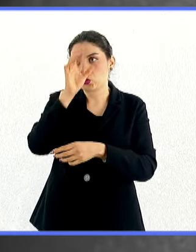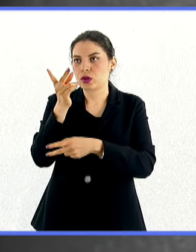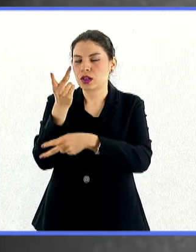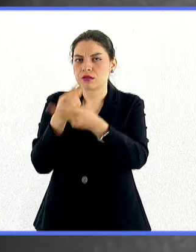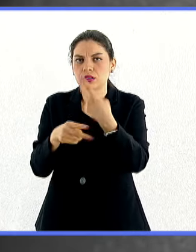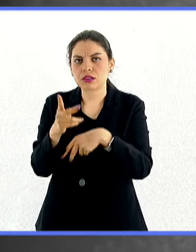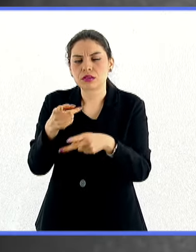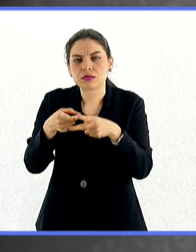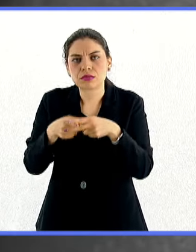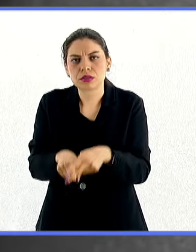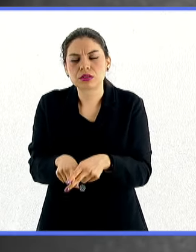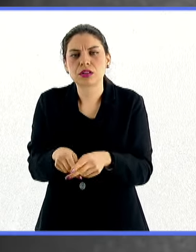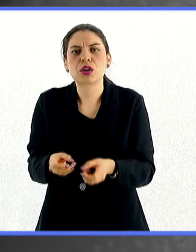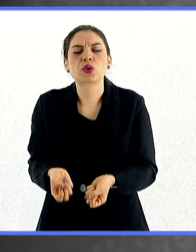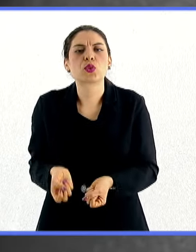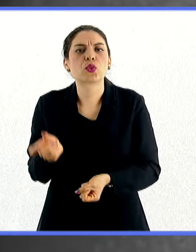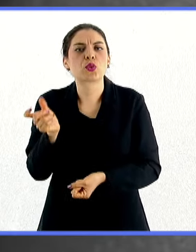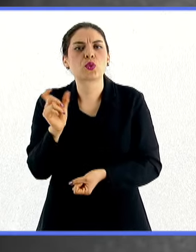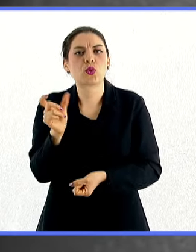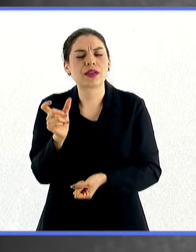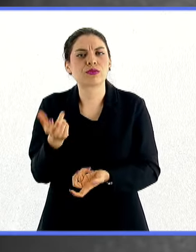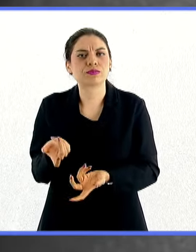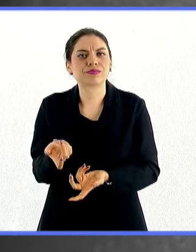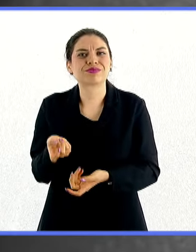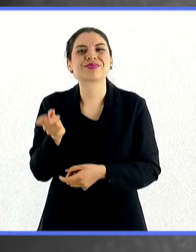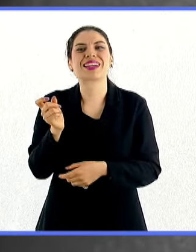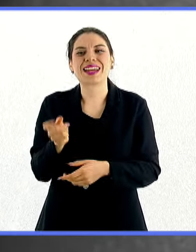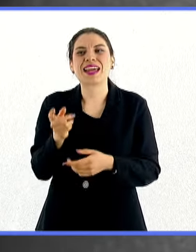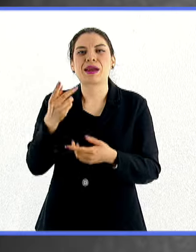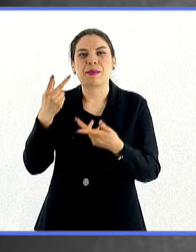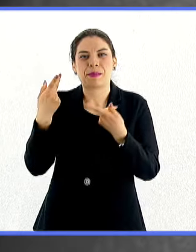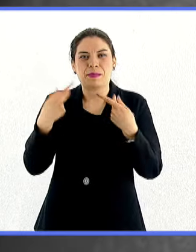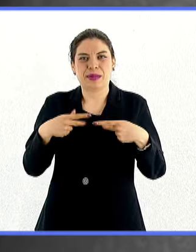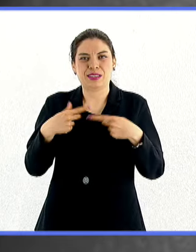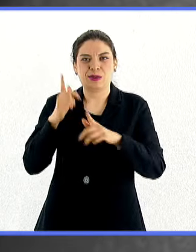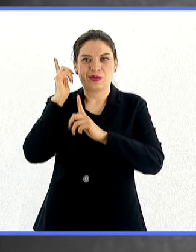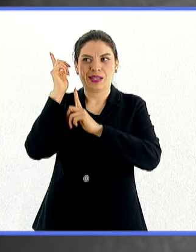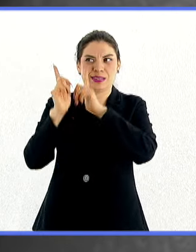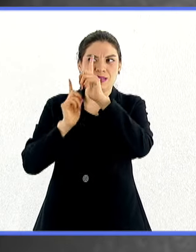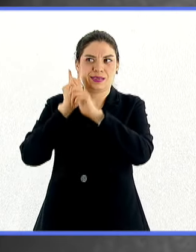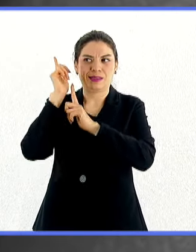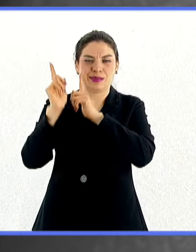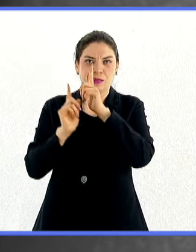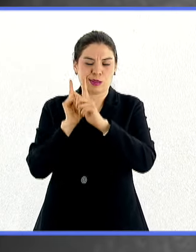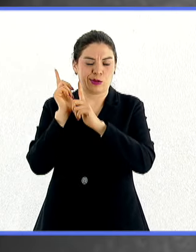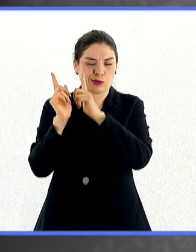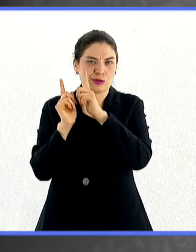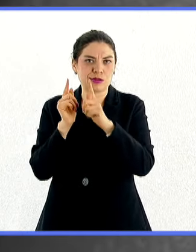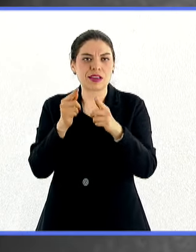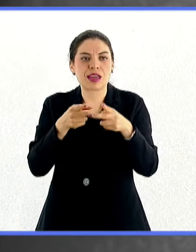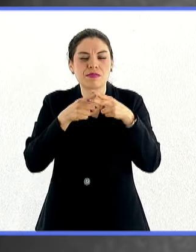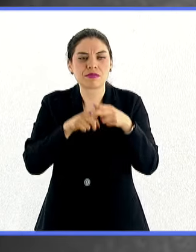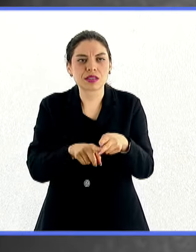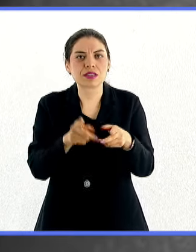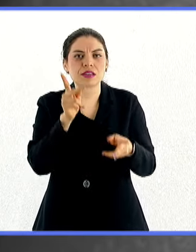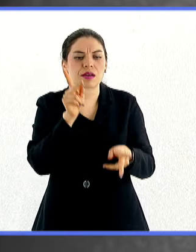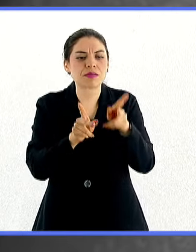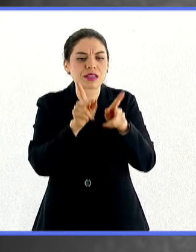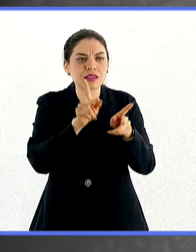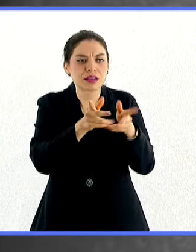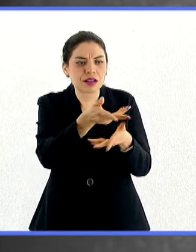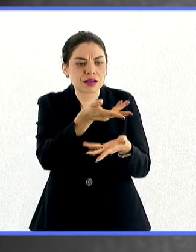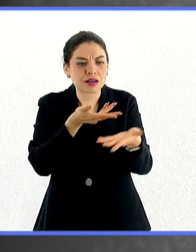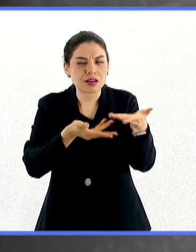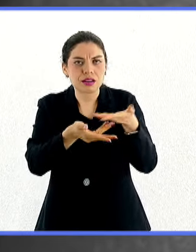en algún momento decidieron conversar. Se refiere sobre todo a los diálogos de Platón, pero bueno, digamos que él dice, nunca sabremos